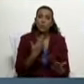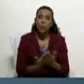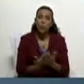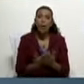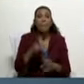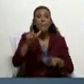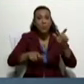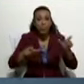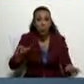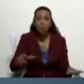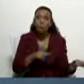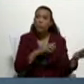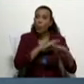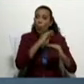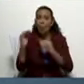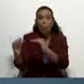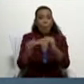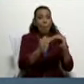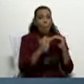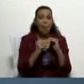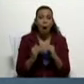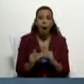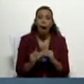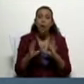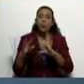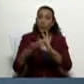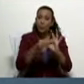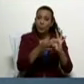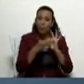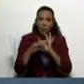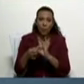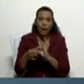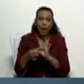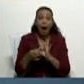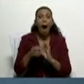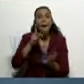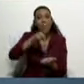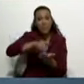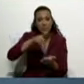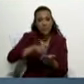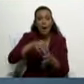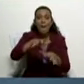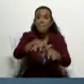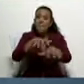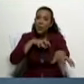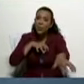todos, absolutamente todos, unidos a participar